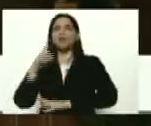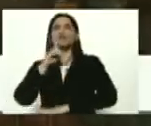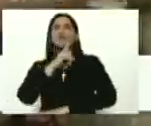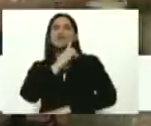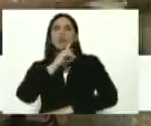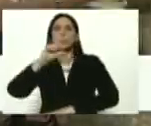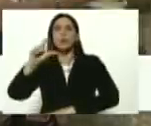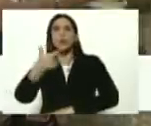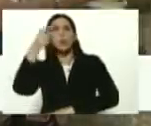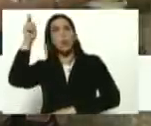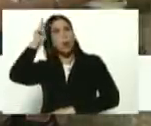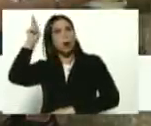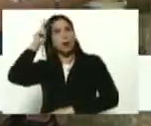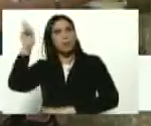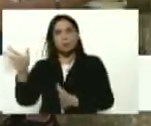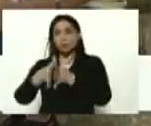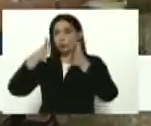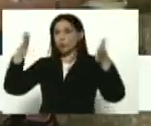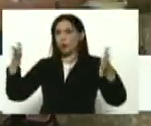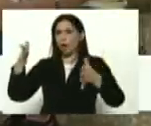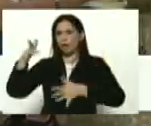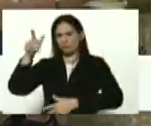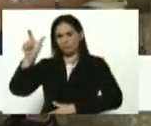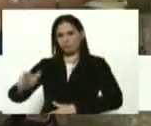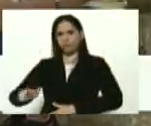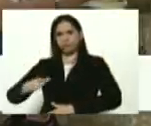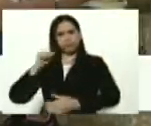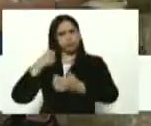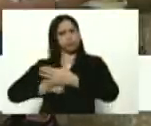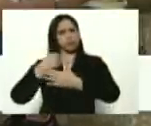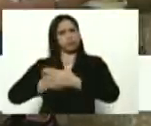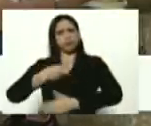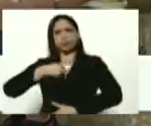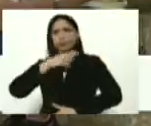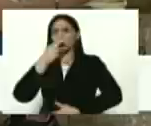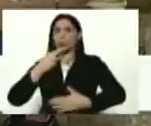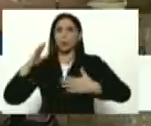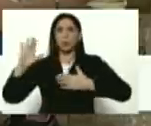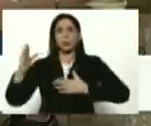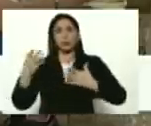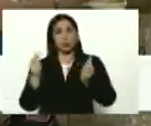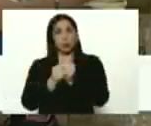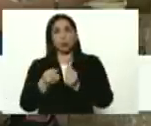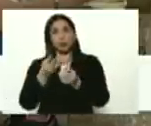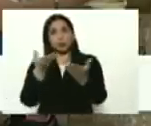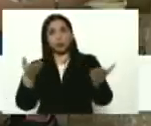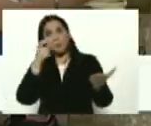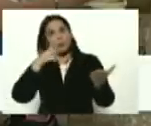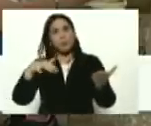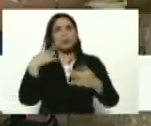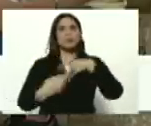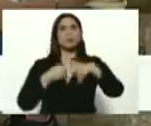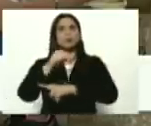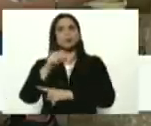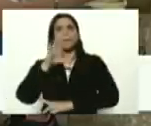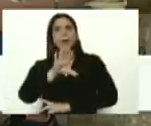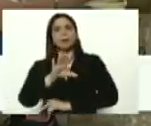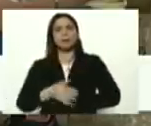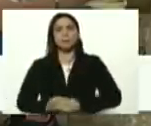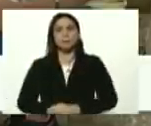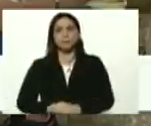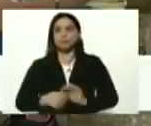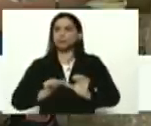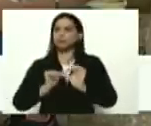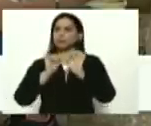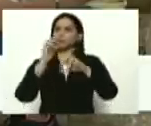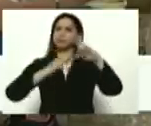nombre de ese gigante Guaycaipuro, reafirmamos nuestro compromiso con usted, con nuestro pueblo, con la revolución, con la patria, de